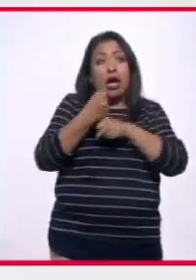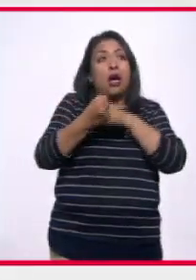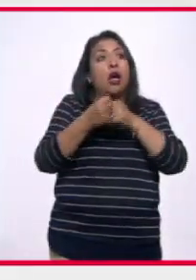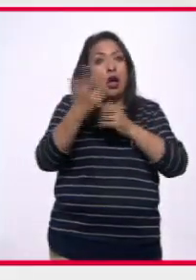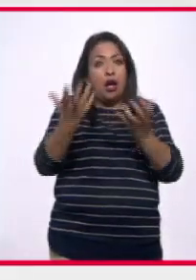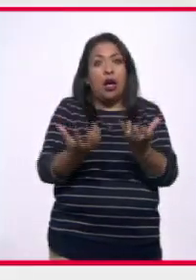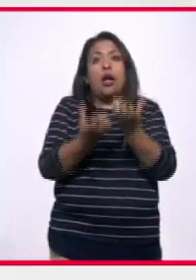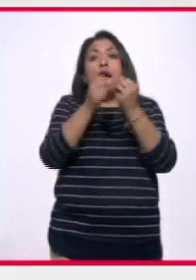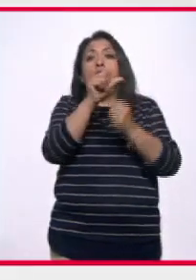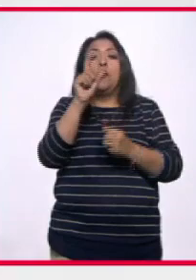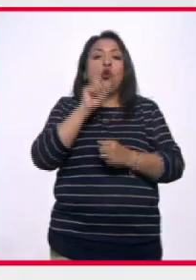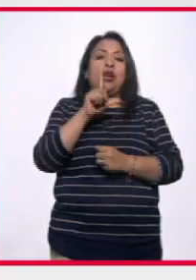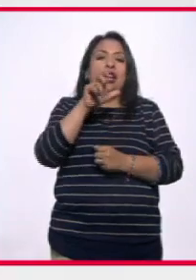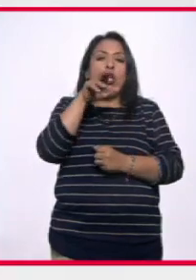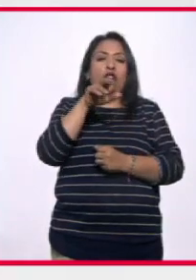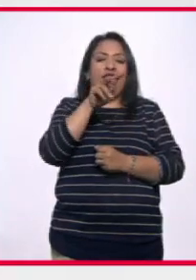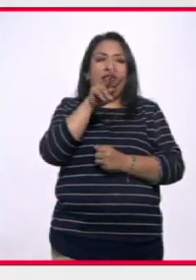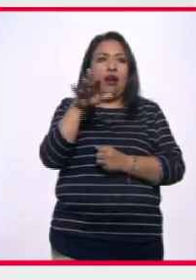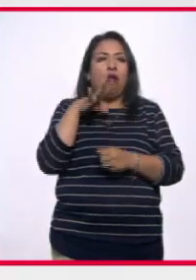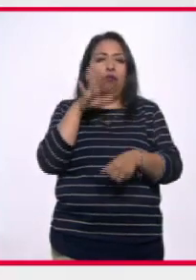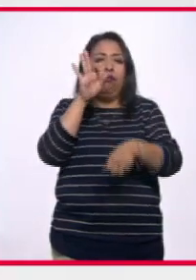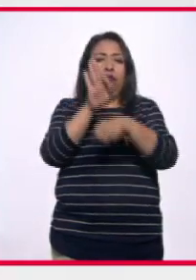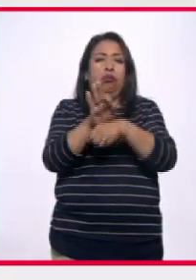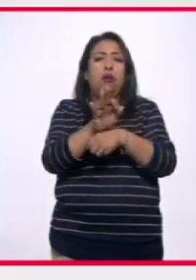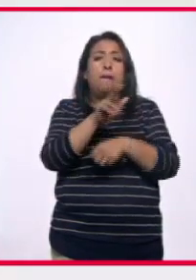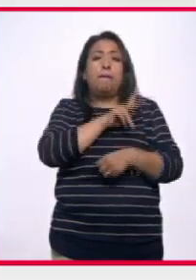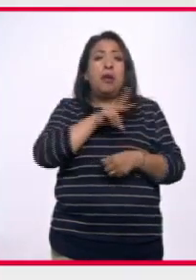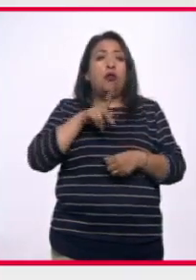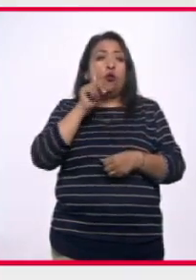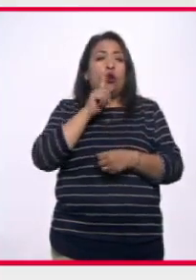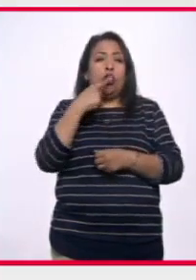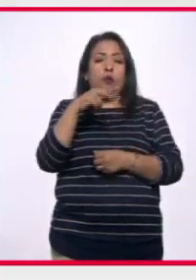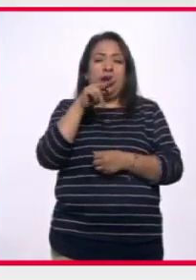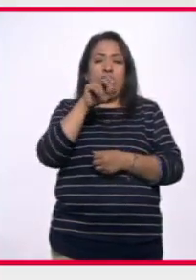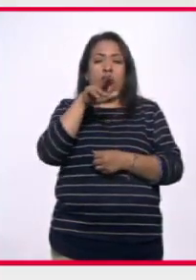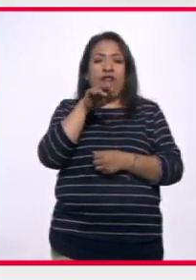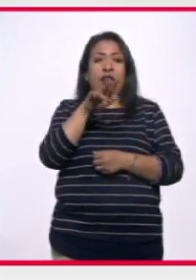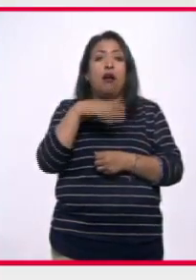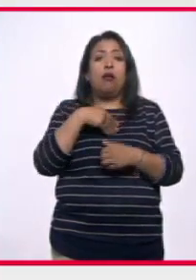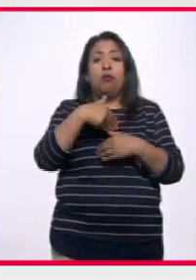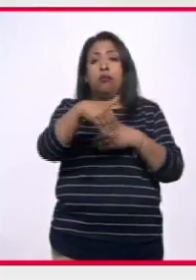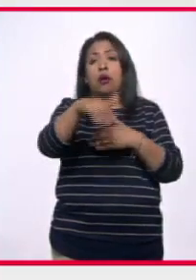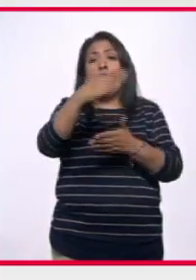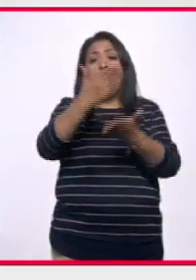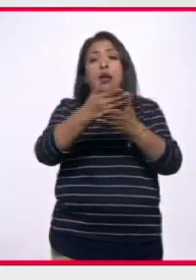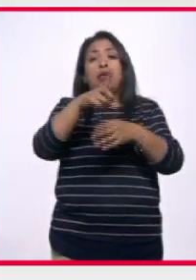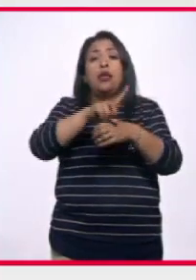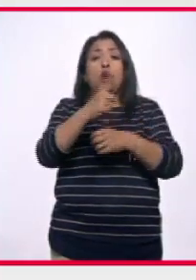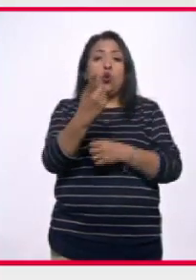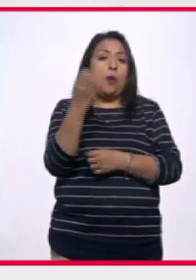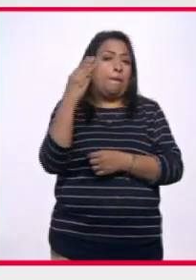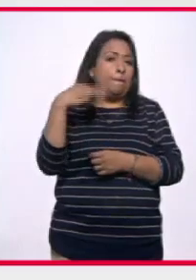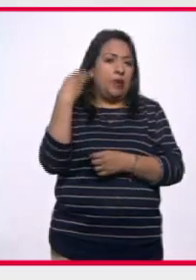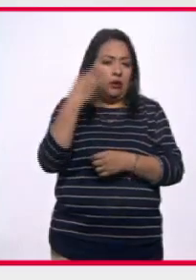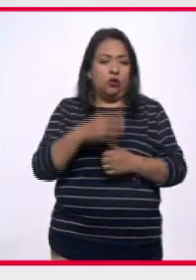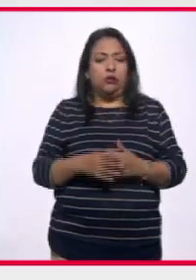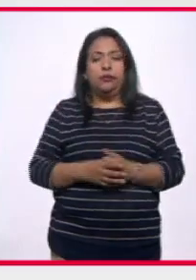la figura de leona vicario forjadores de la patria leona vicario permanecerá hasta el 1º de marzo